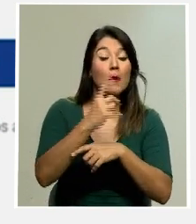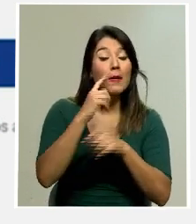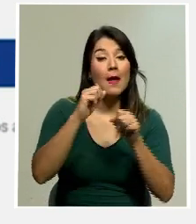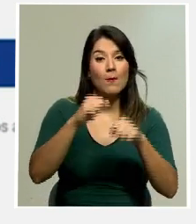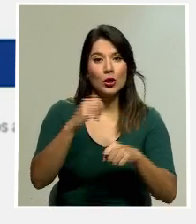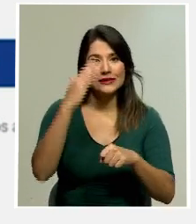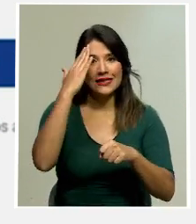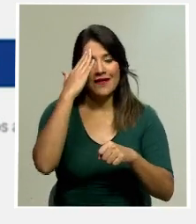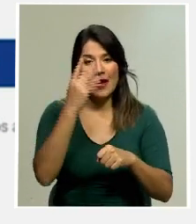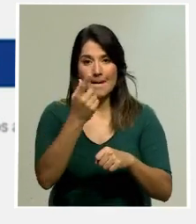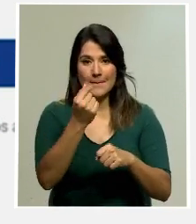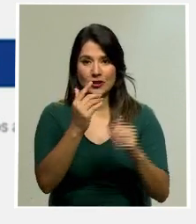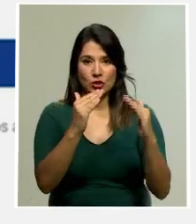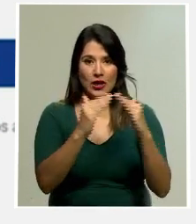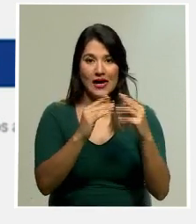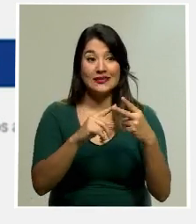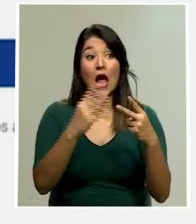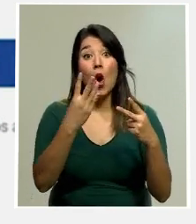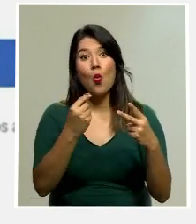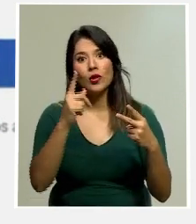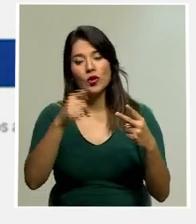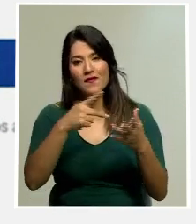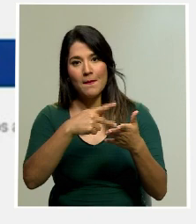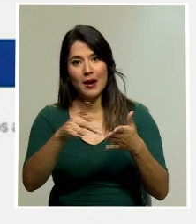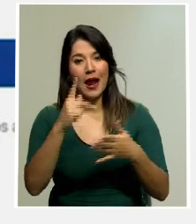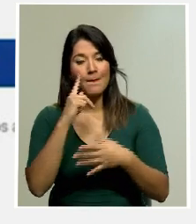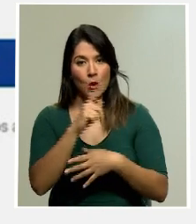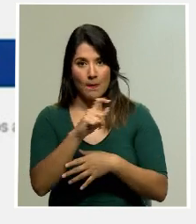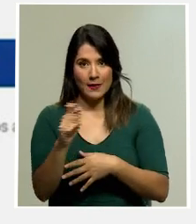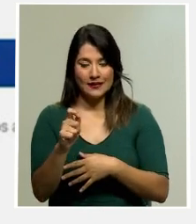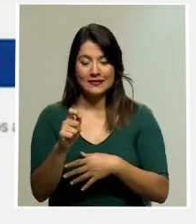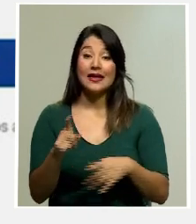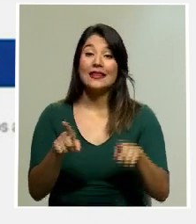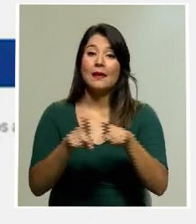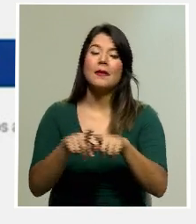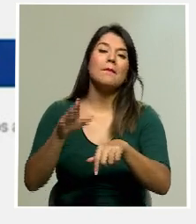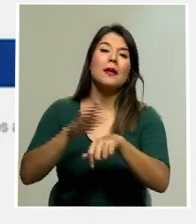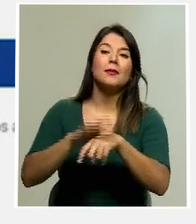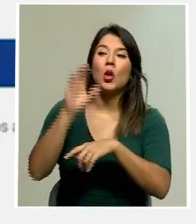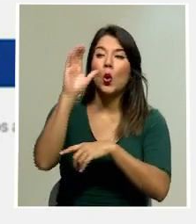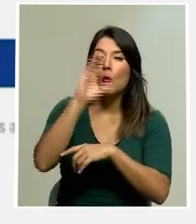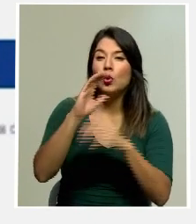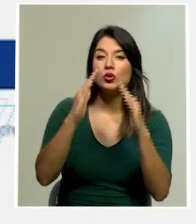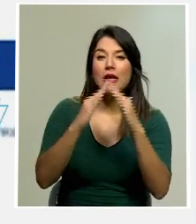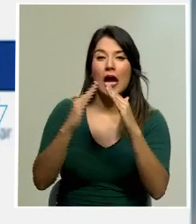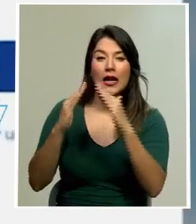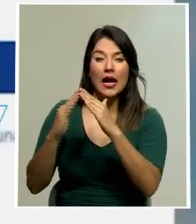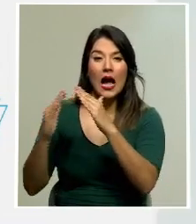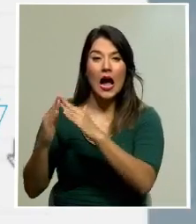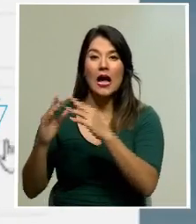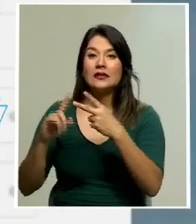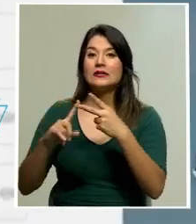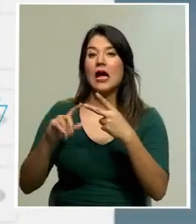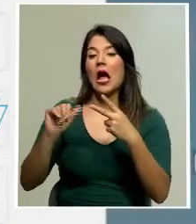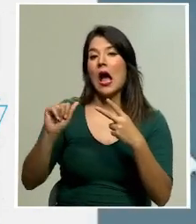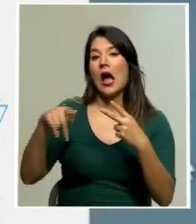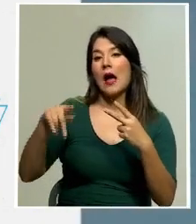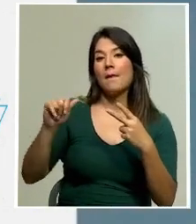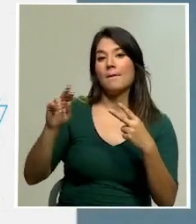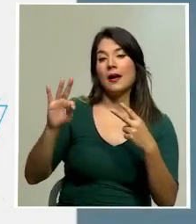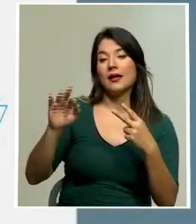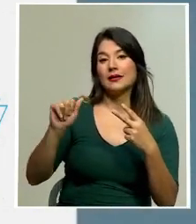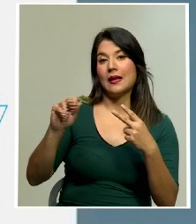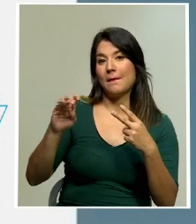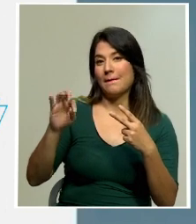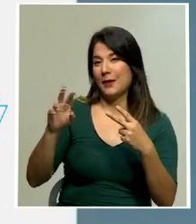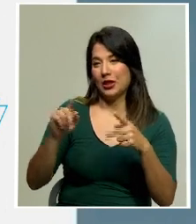y calcular la cuota mensual de financiamiento. También permite realizar búsqueda de casas residenciales o apartamentos en forma